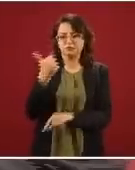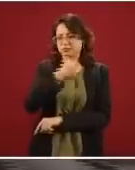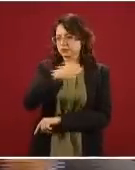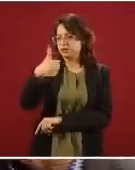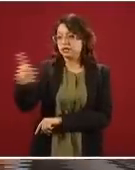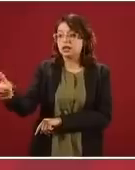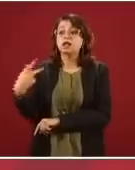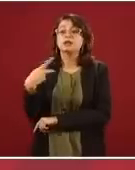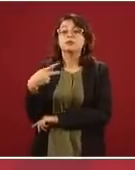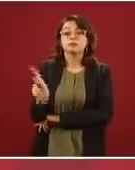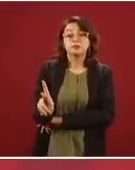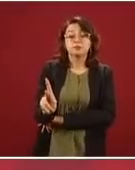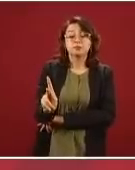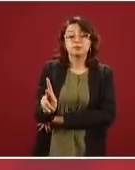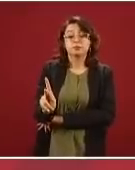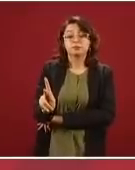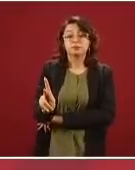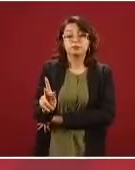pero